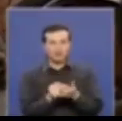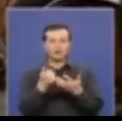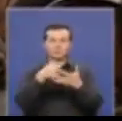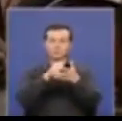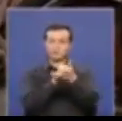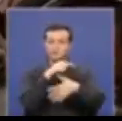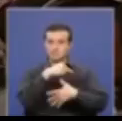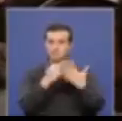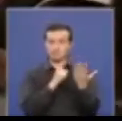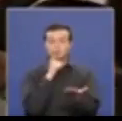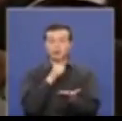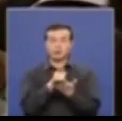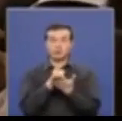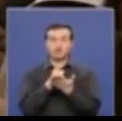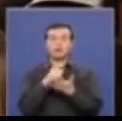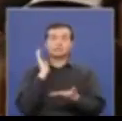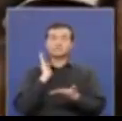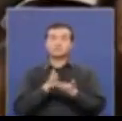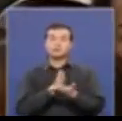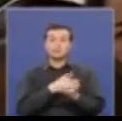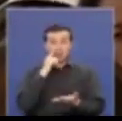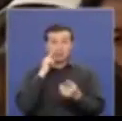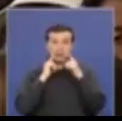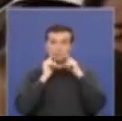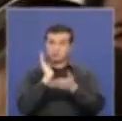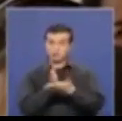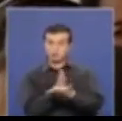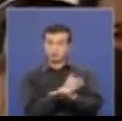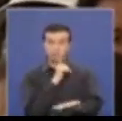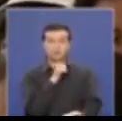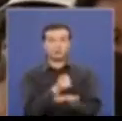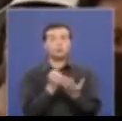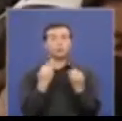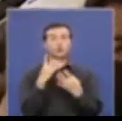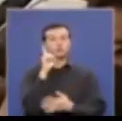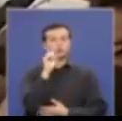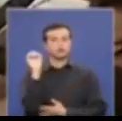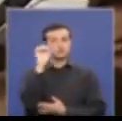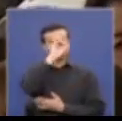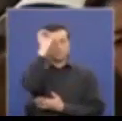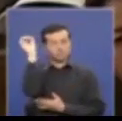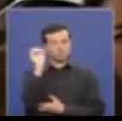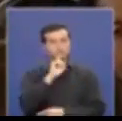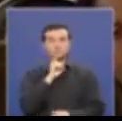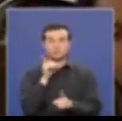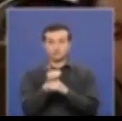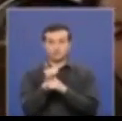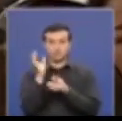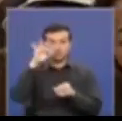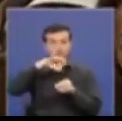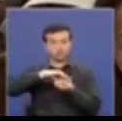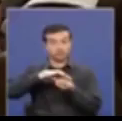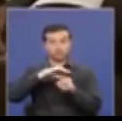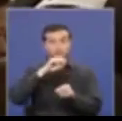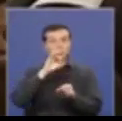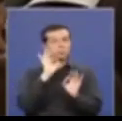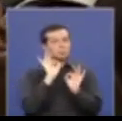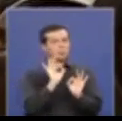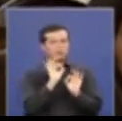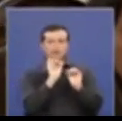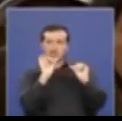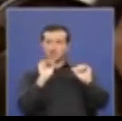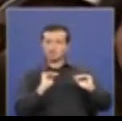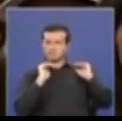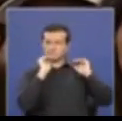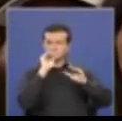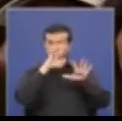papa. En productos como cebolla prácticamente hemos cubierto el 100% con semilla certificada. En